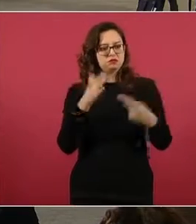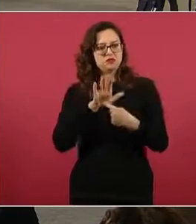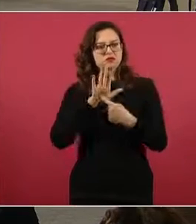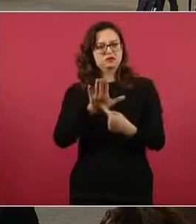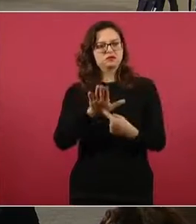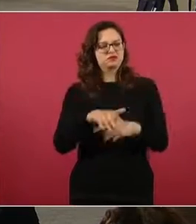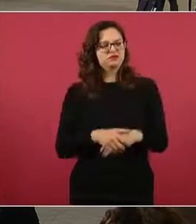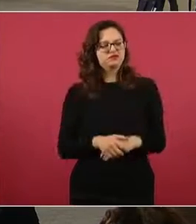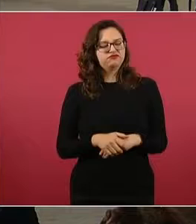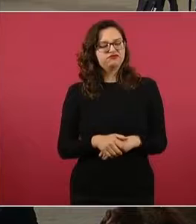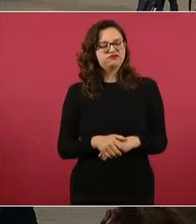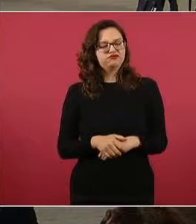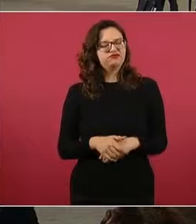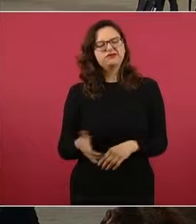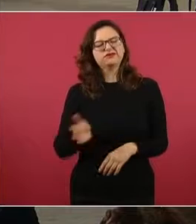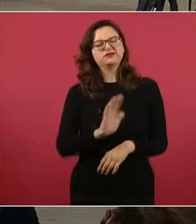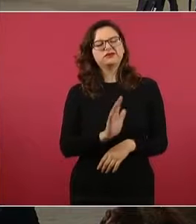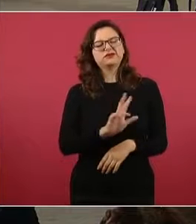o